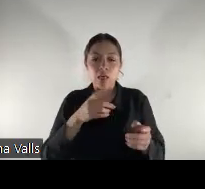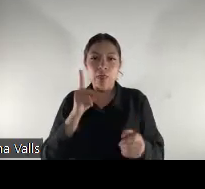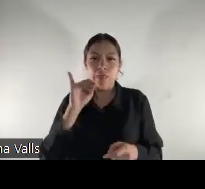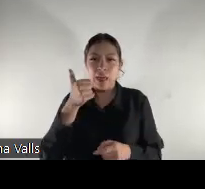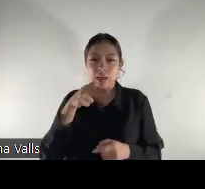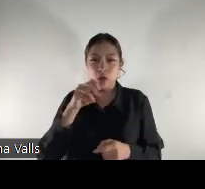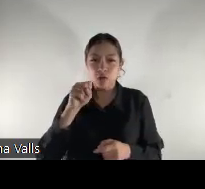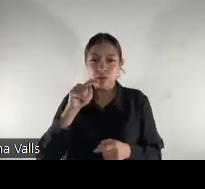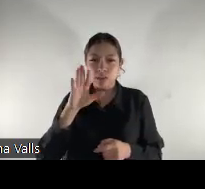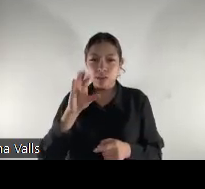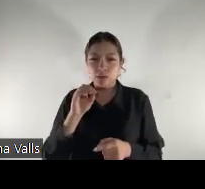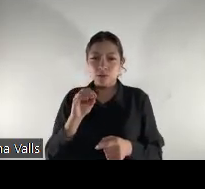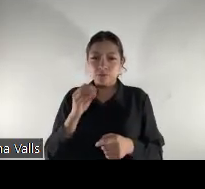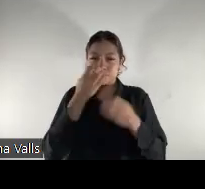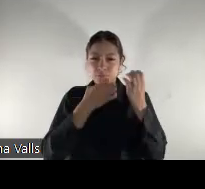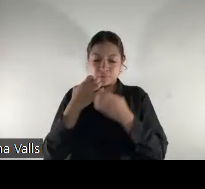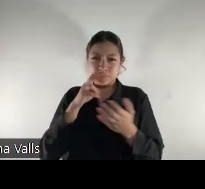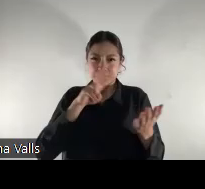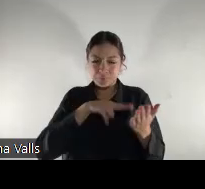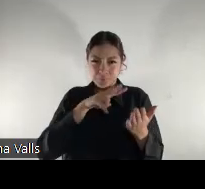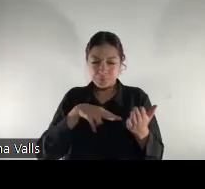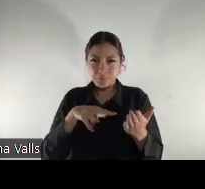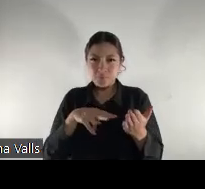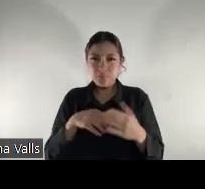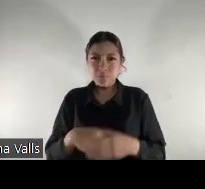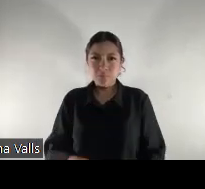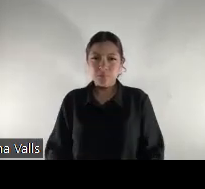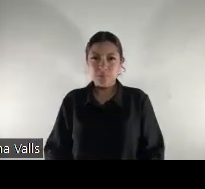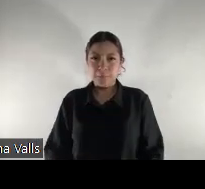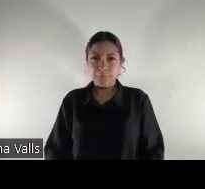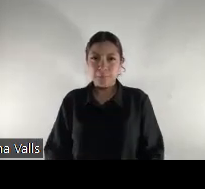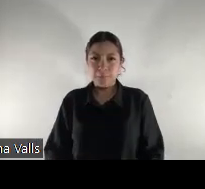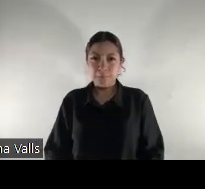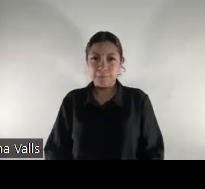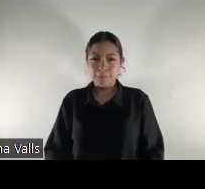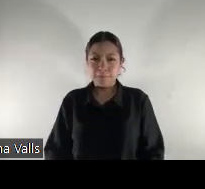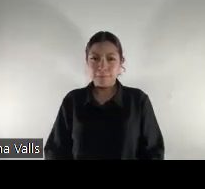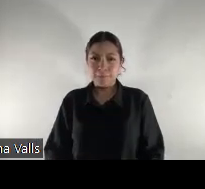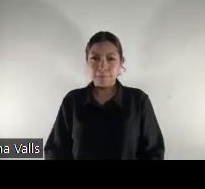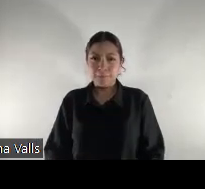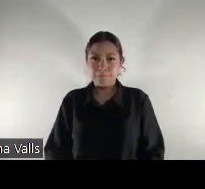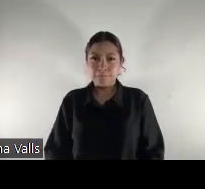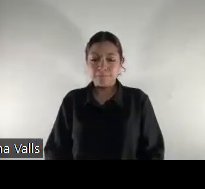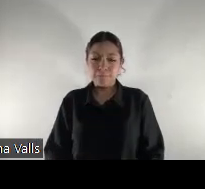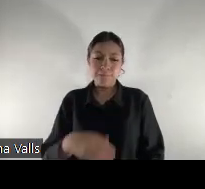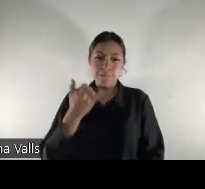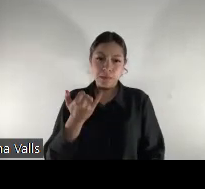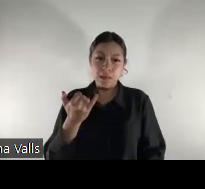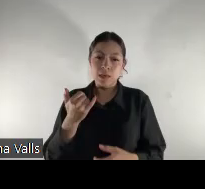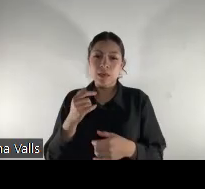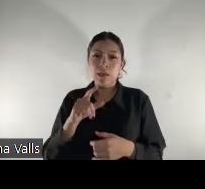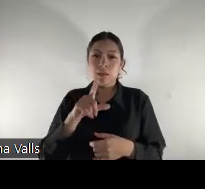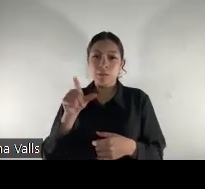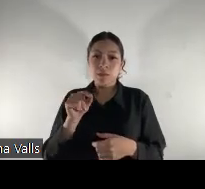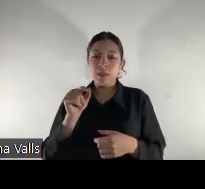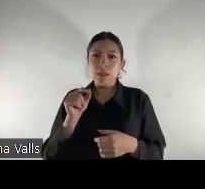a la redacción del informe psicodiagnóstico y determinamos, según el